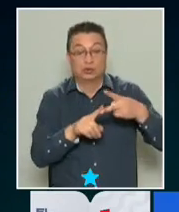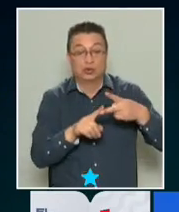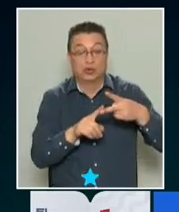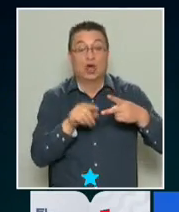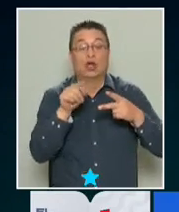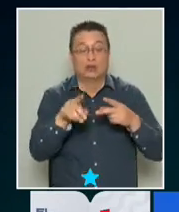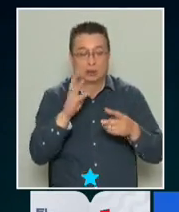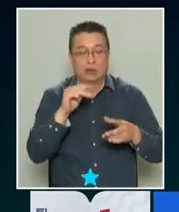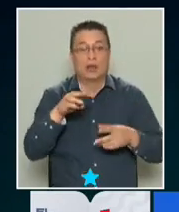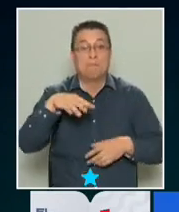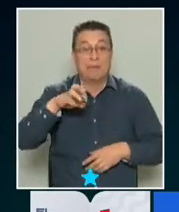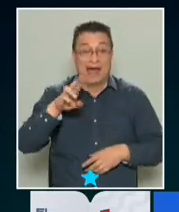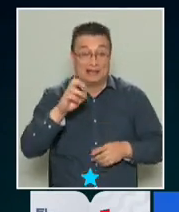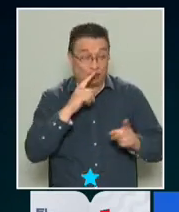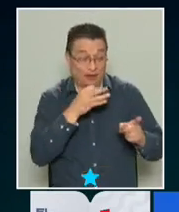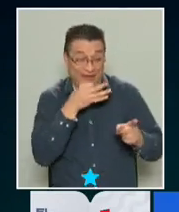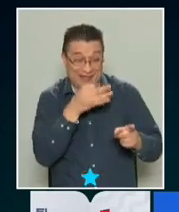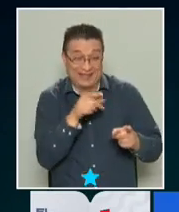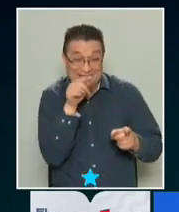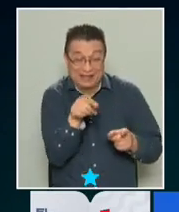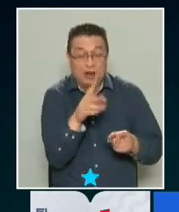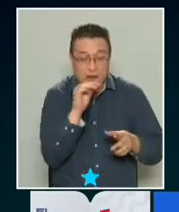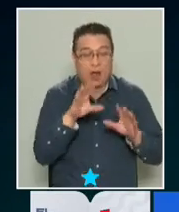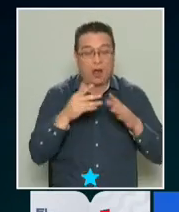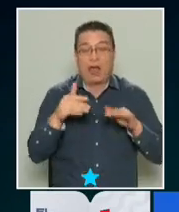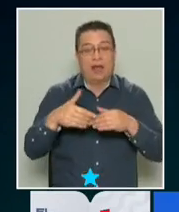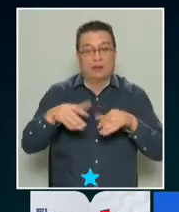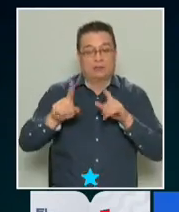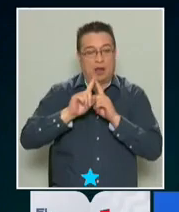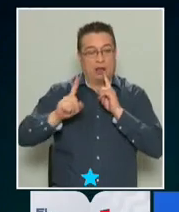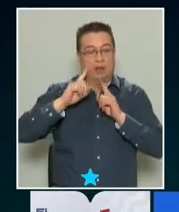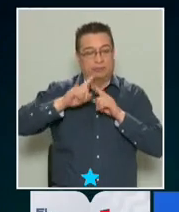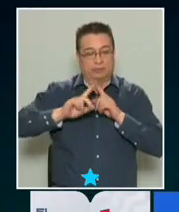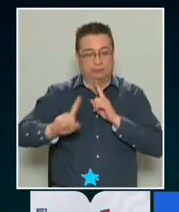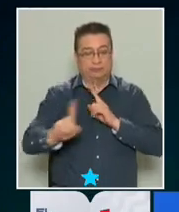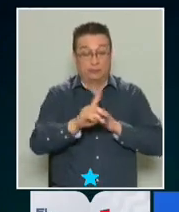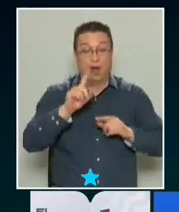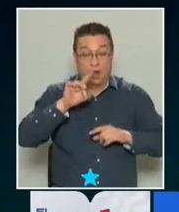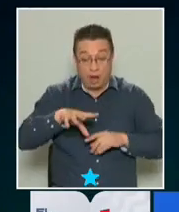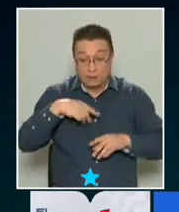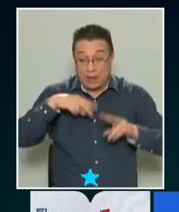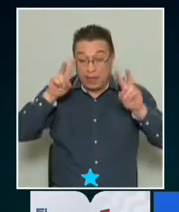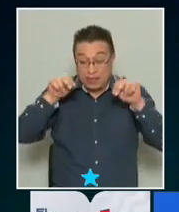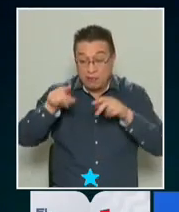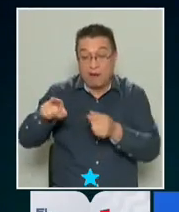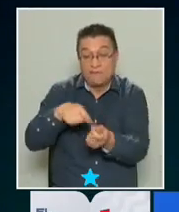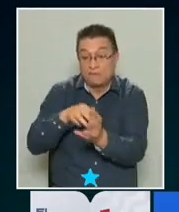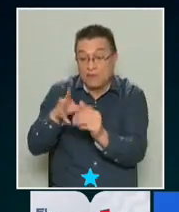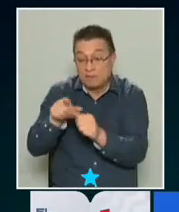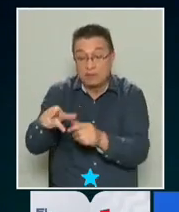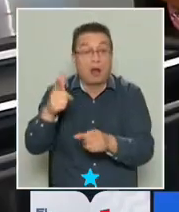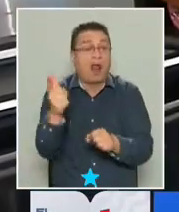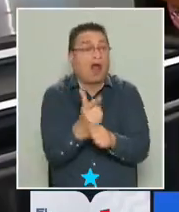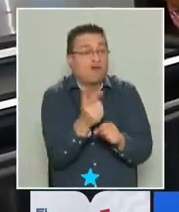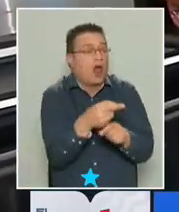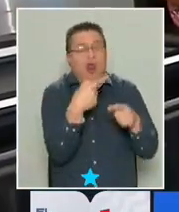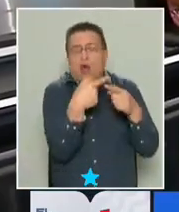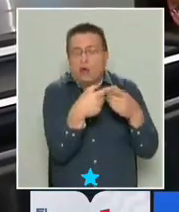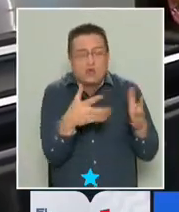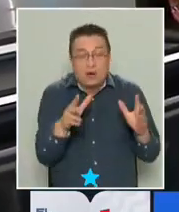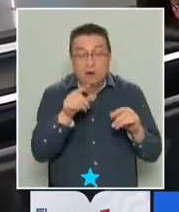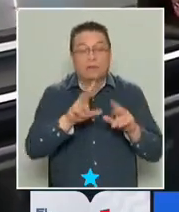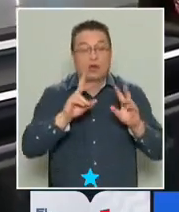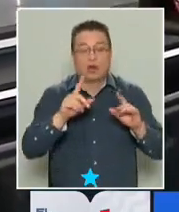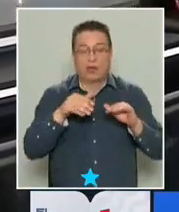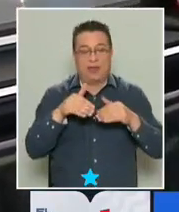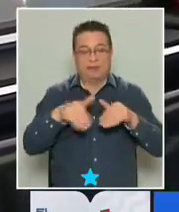como decía marisol ajenos a las partes ya lo que se está resolviendo el juez que conoce una causa cualquiera familia laboral debe ser ajena a los